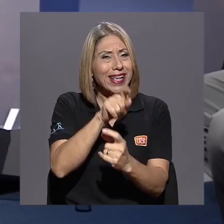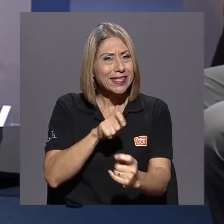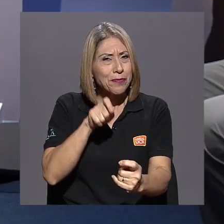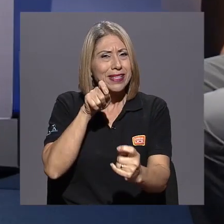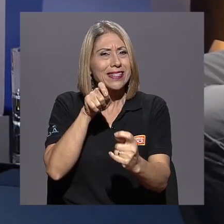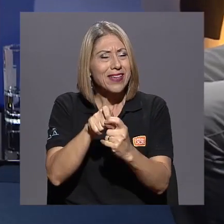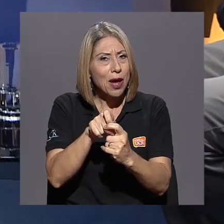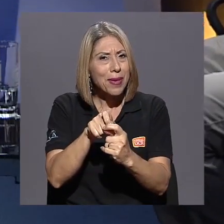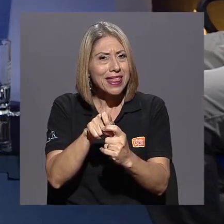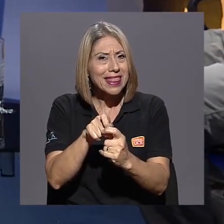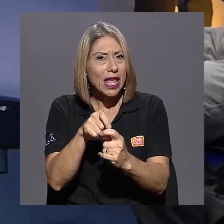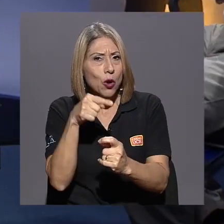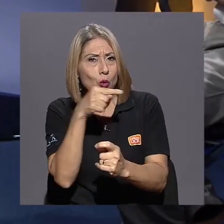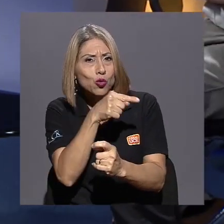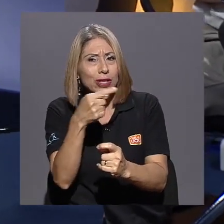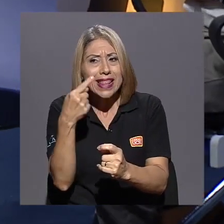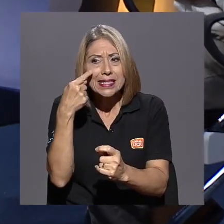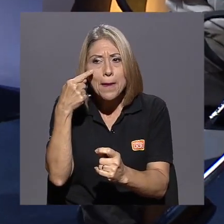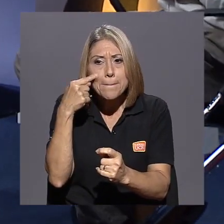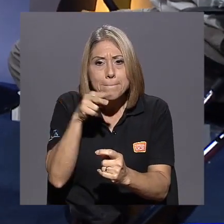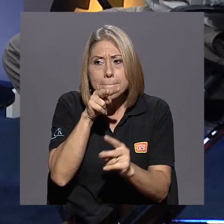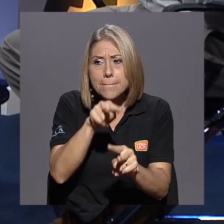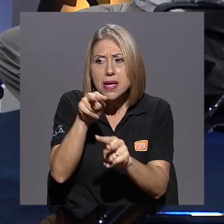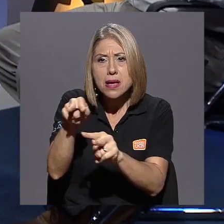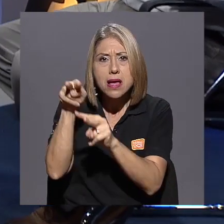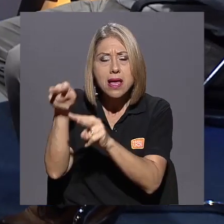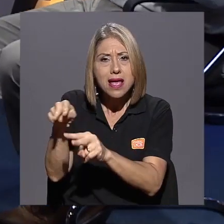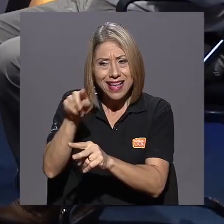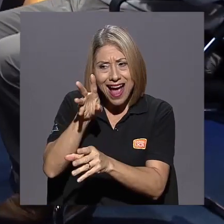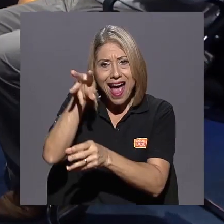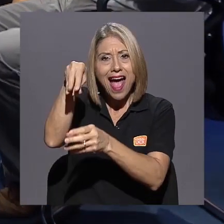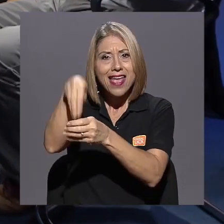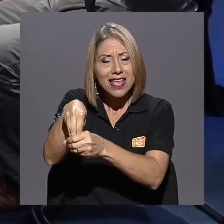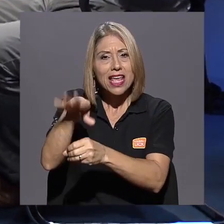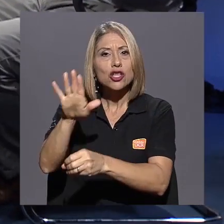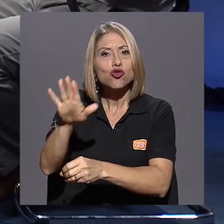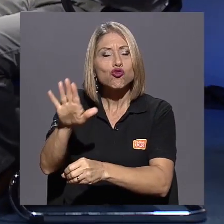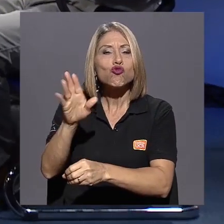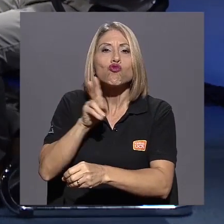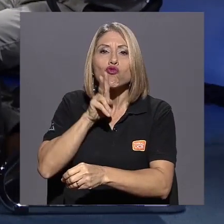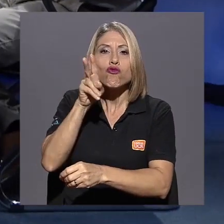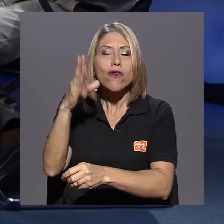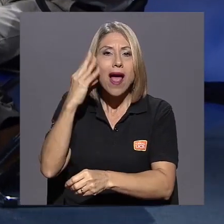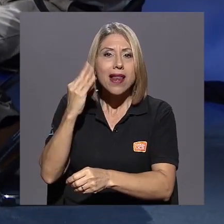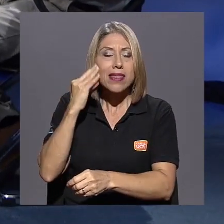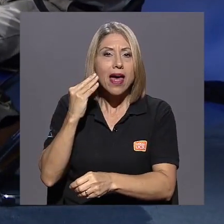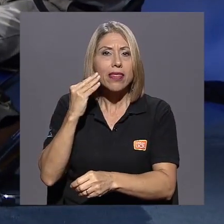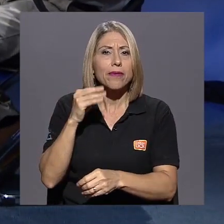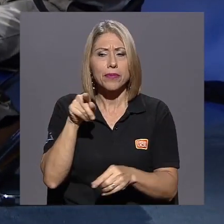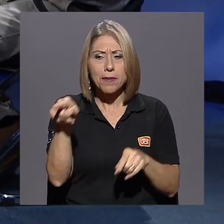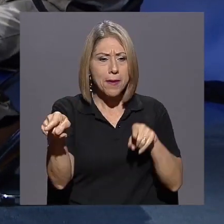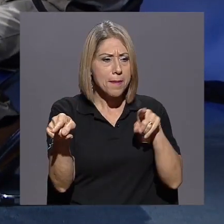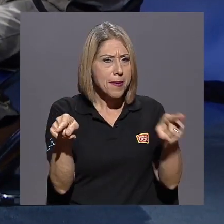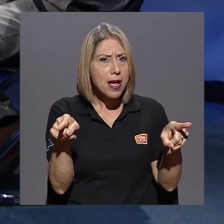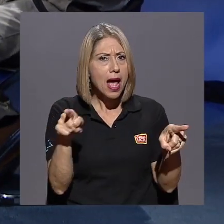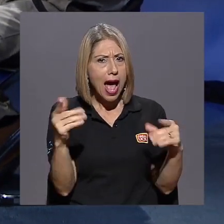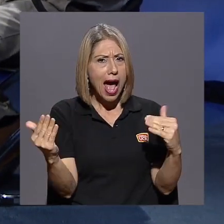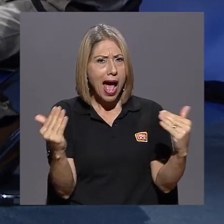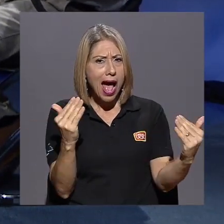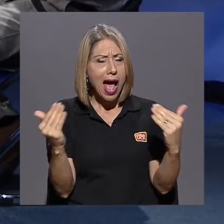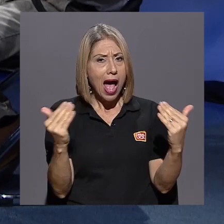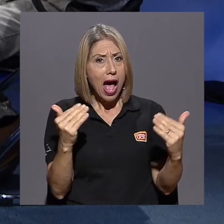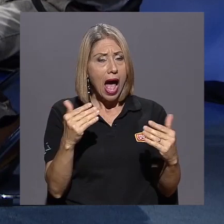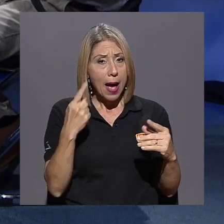observan de su realidad y ahí han encontrado diferencias digamos en ese proceso de